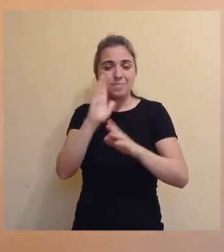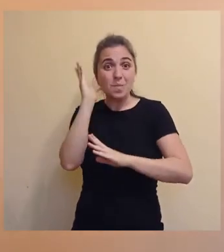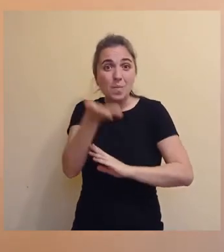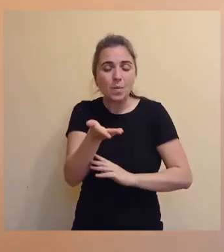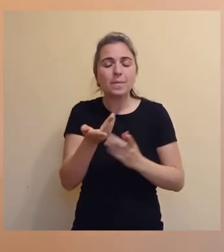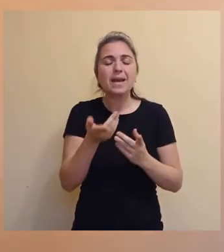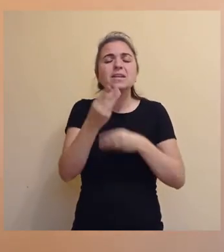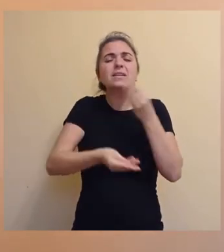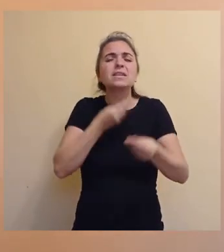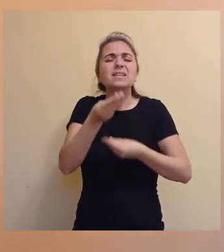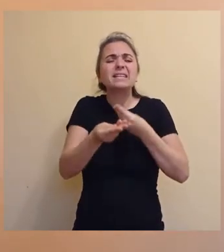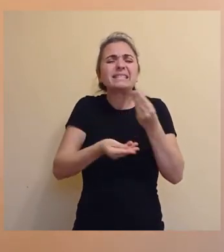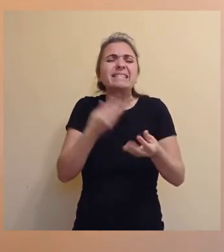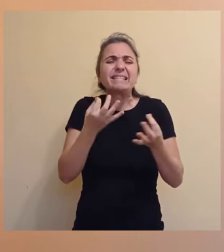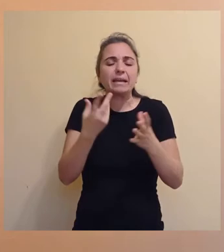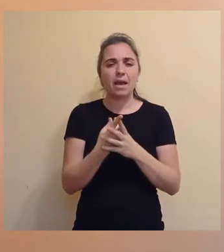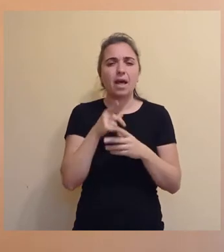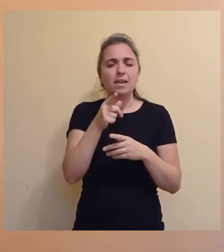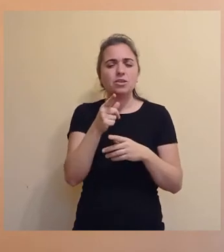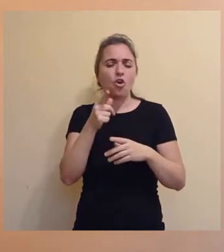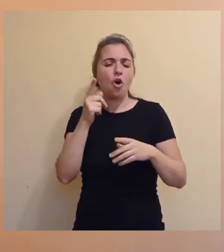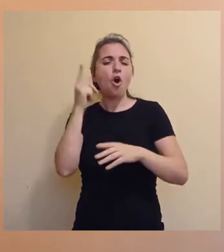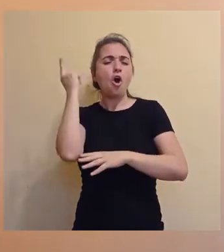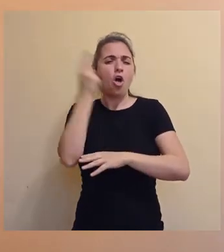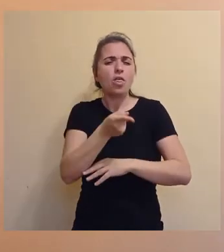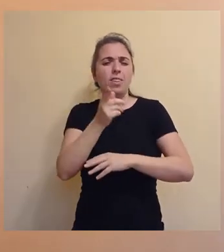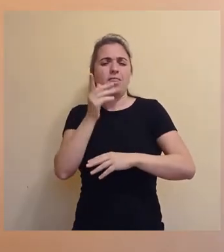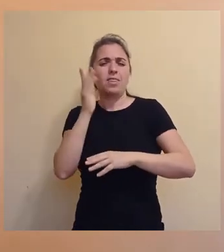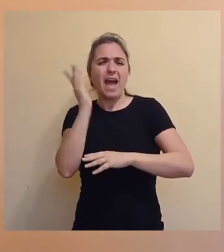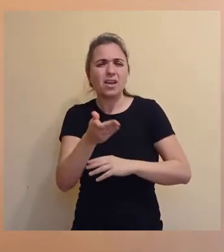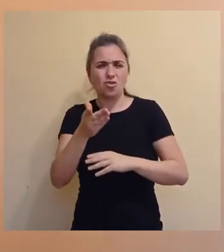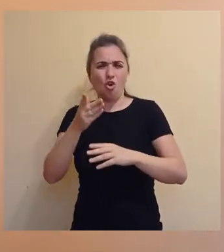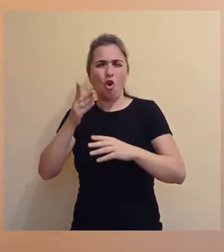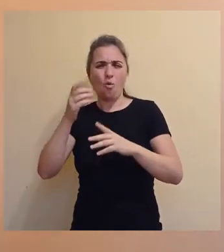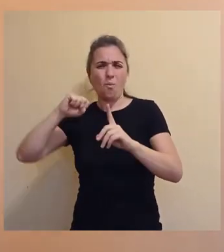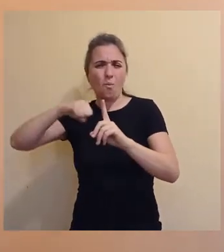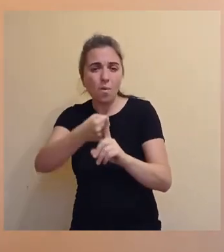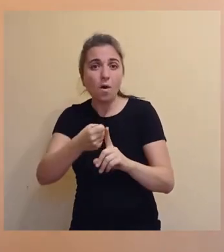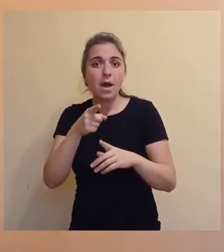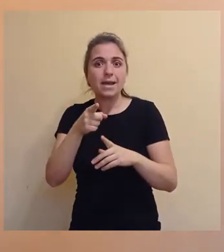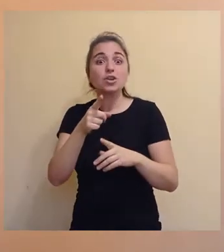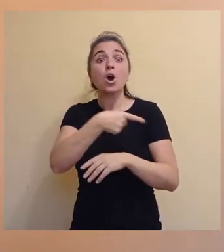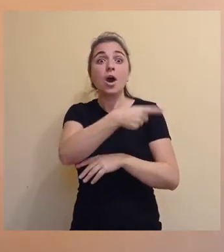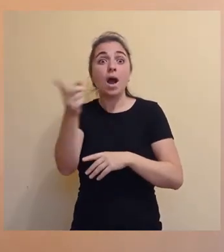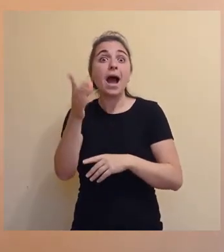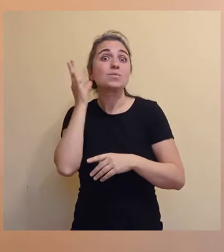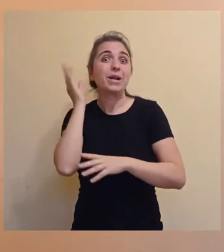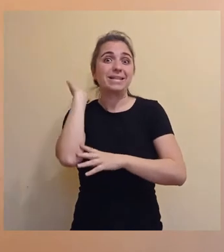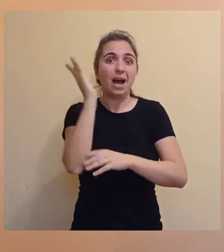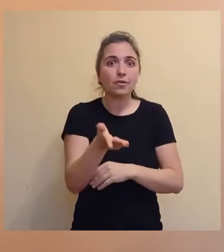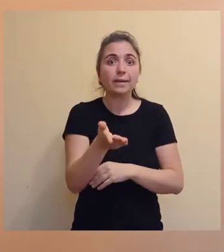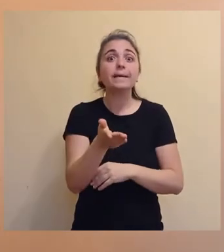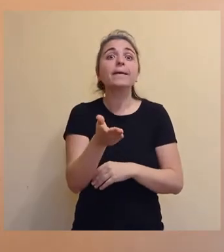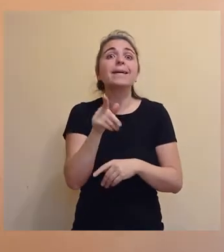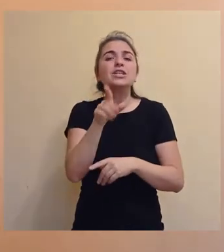lo que hacen es ejercer daño, coacción o dominio sobre las mujeres o lo que es leído como